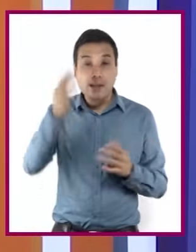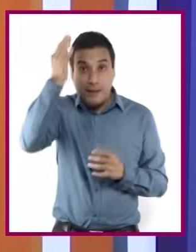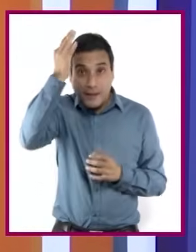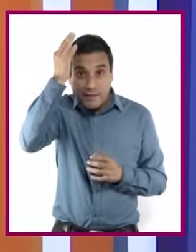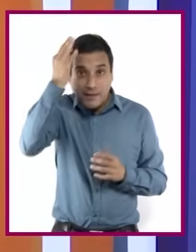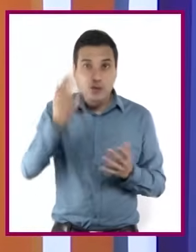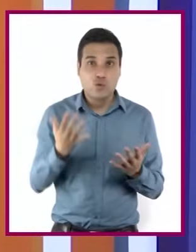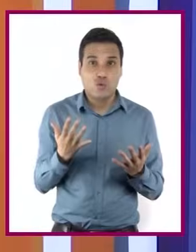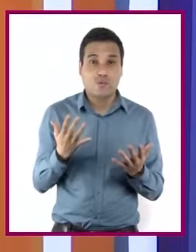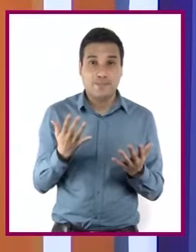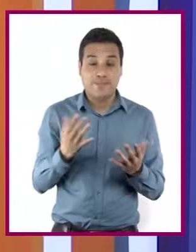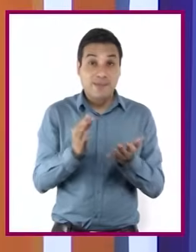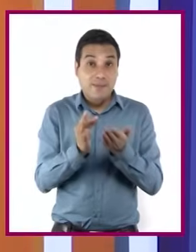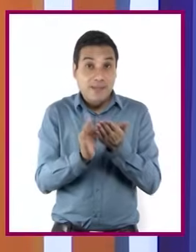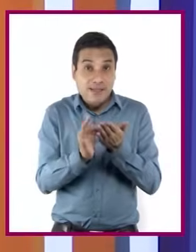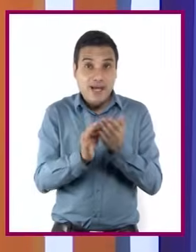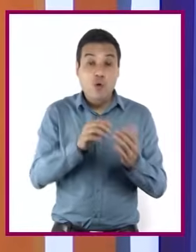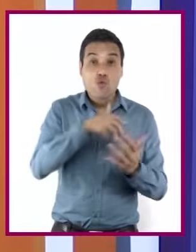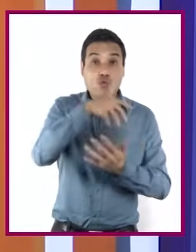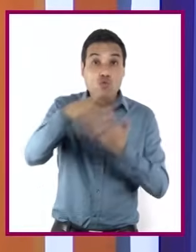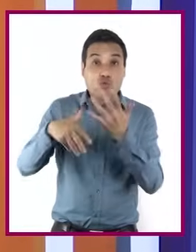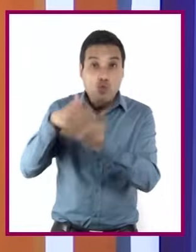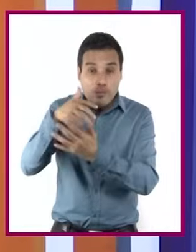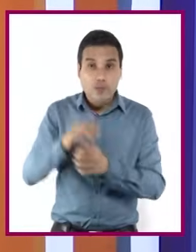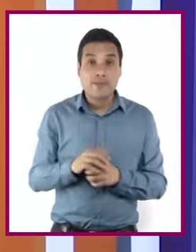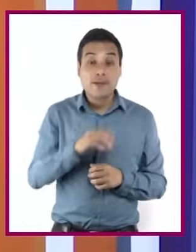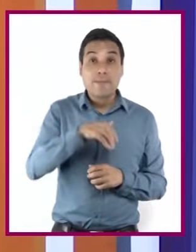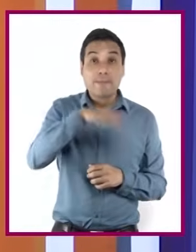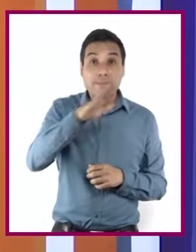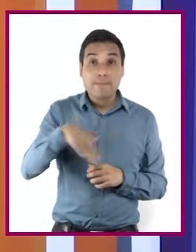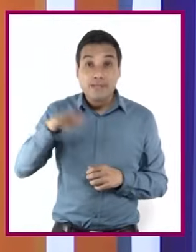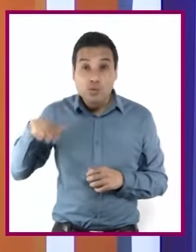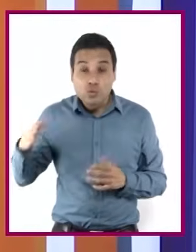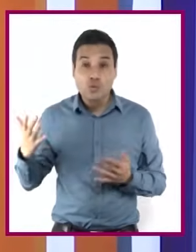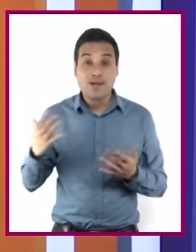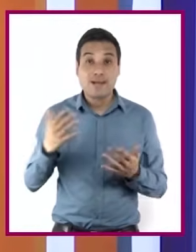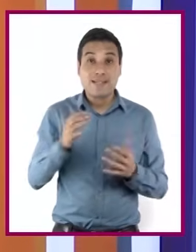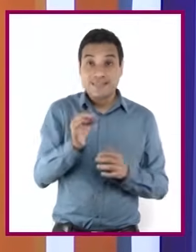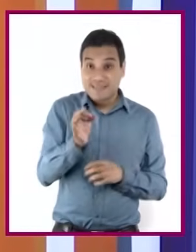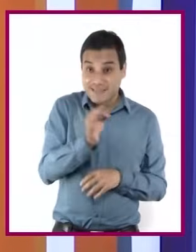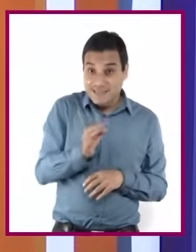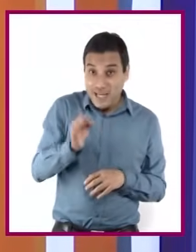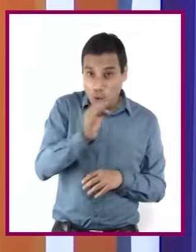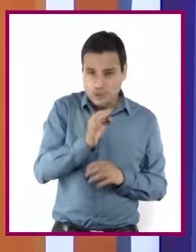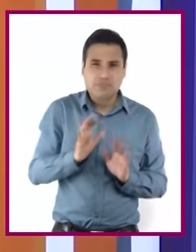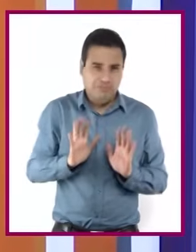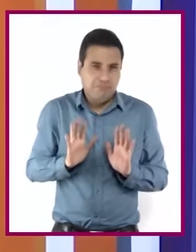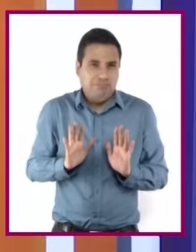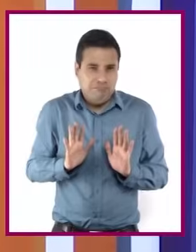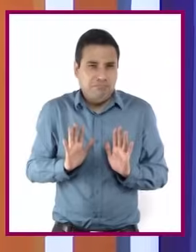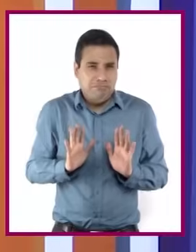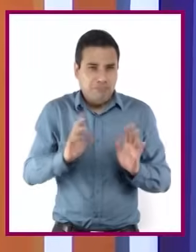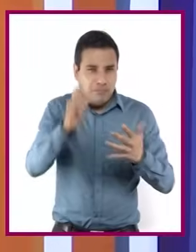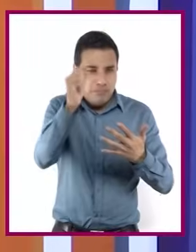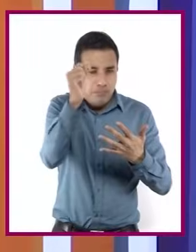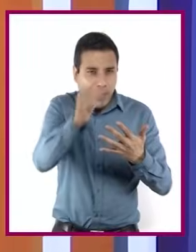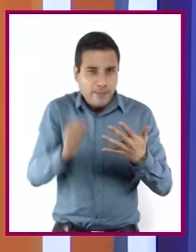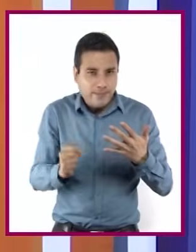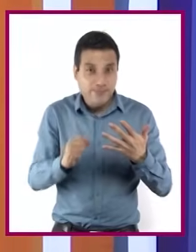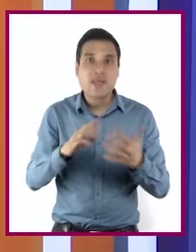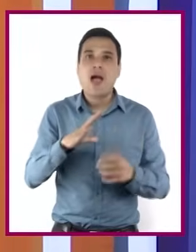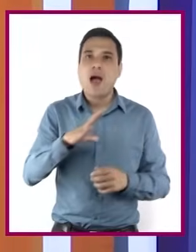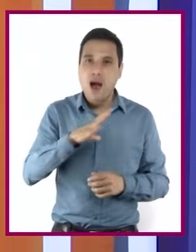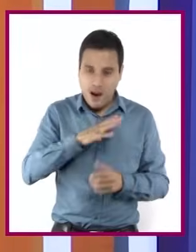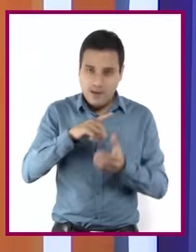cabello, el metal, el humo, la pintura, las células, por citar algunos ejemplos, están hechos de